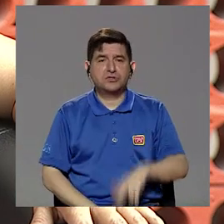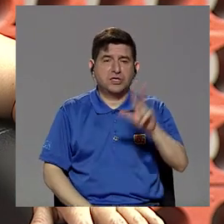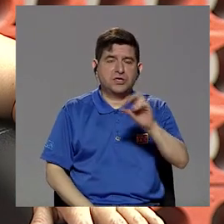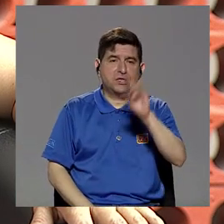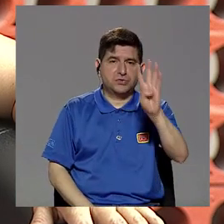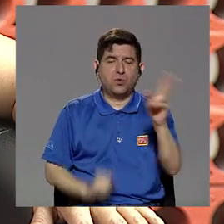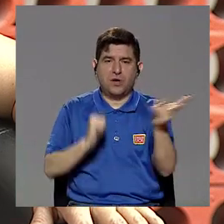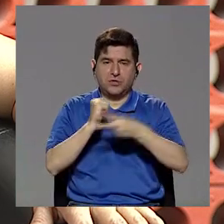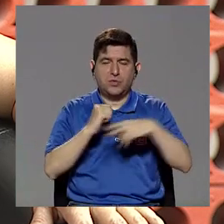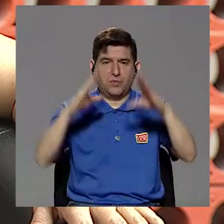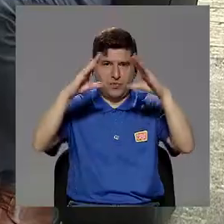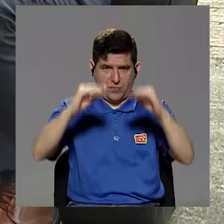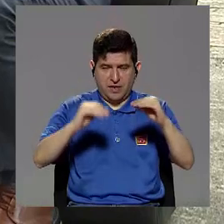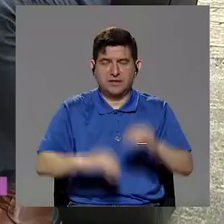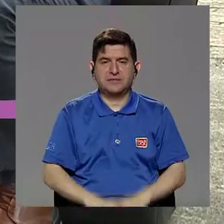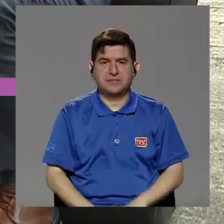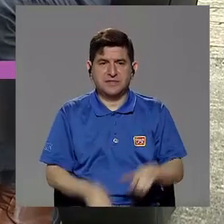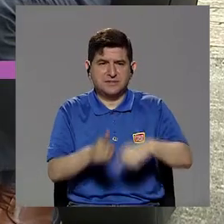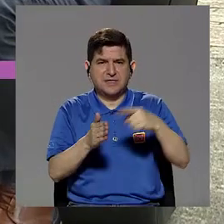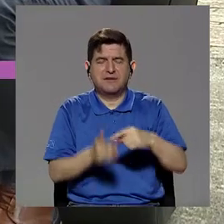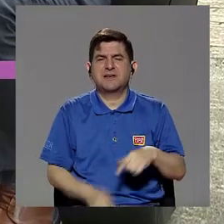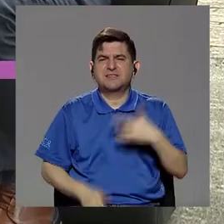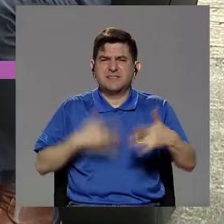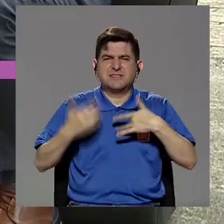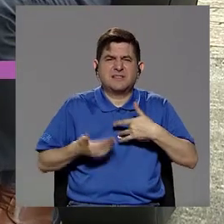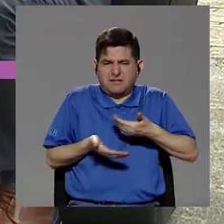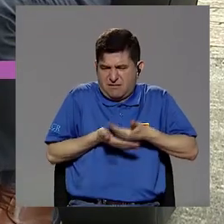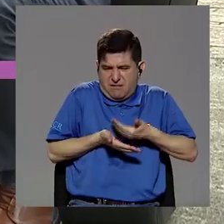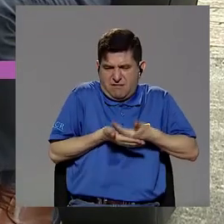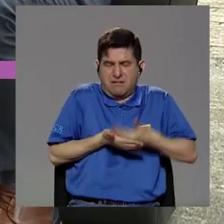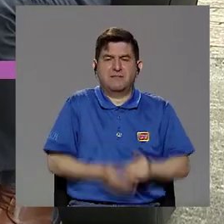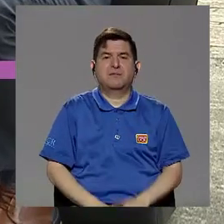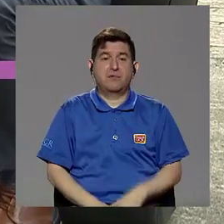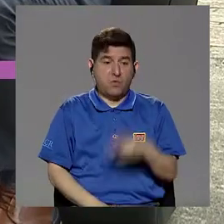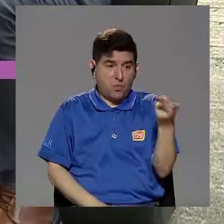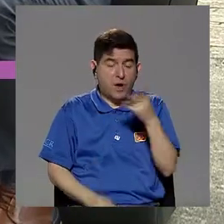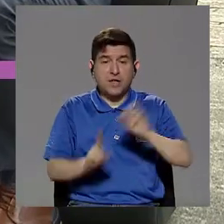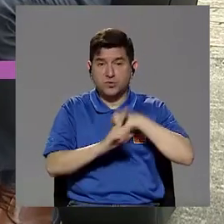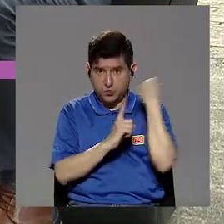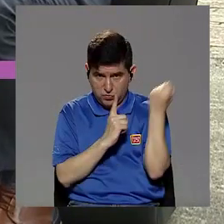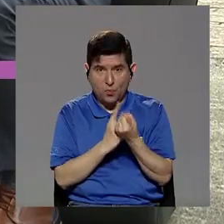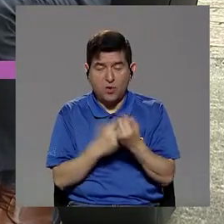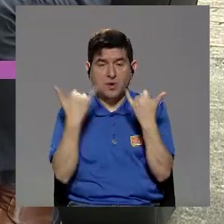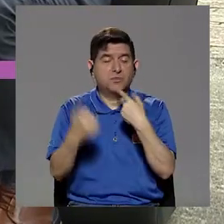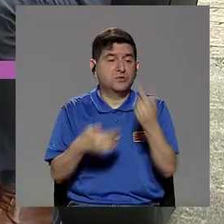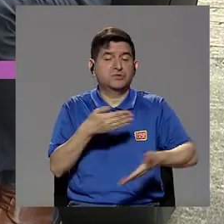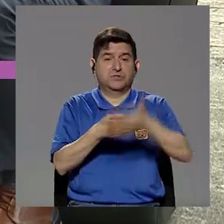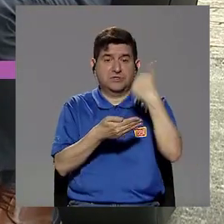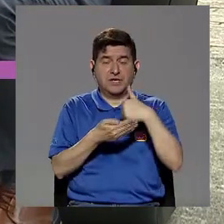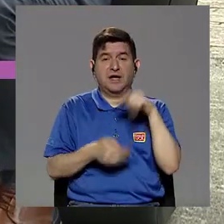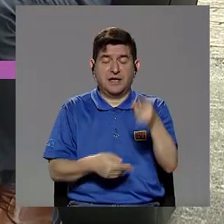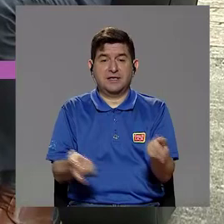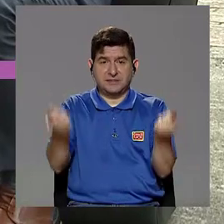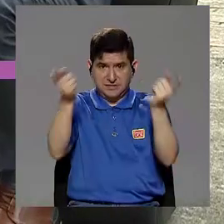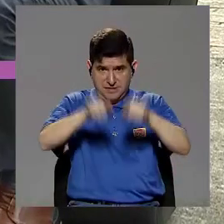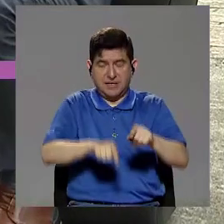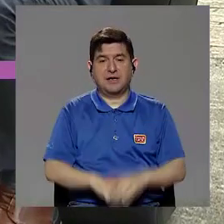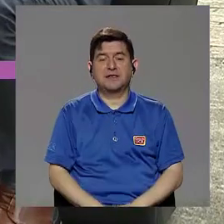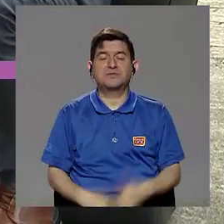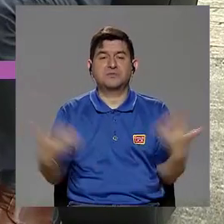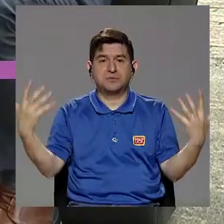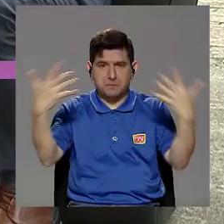levantan 3-4 veces por noche y muchas veces están mojadillas. Cuando existen las dos condiciones, como ya lo mencionamos, es incontinencia